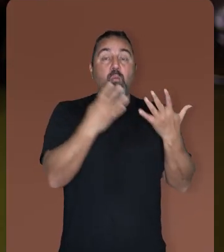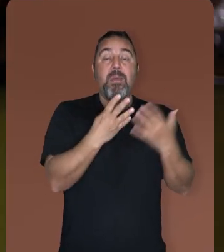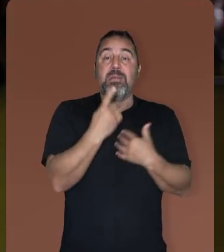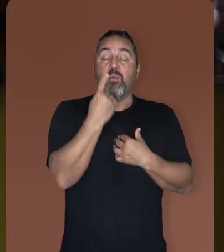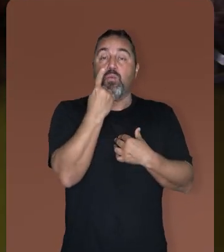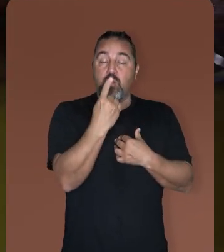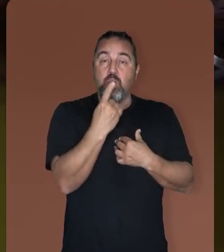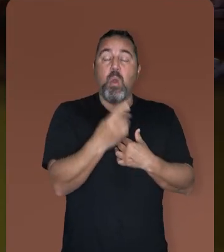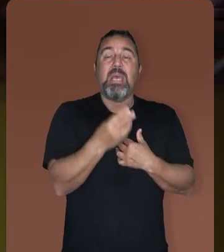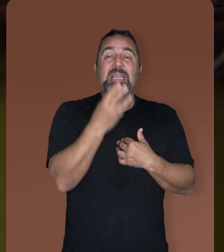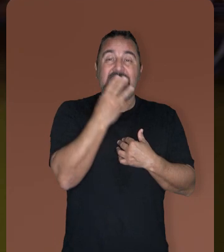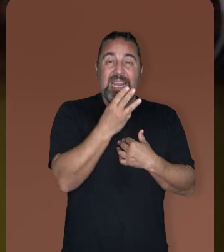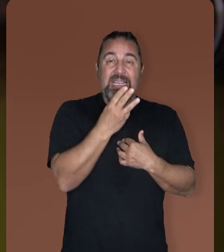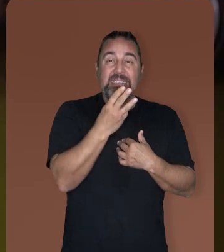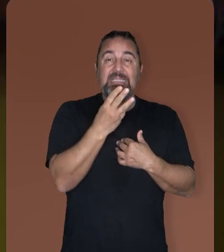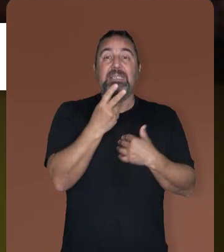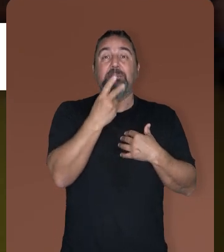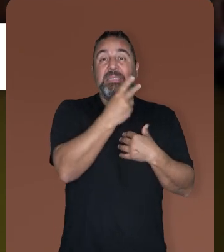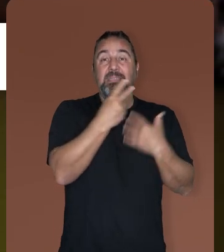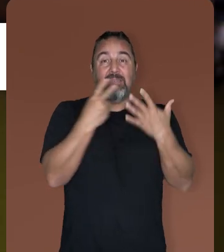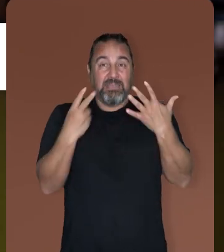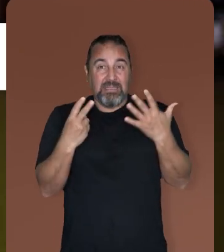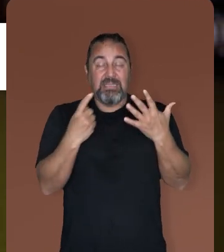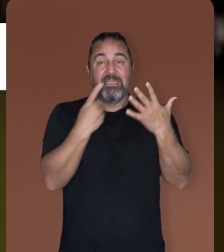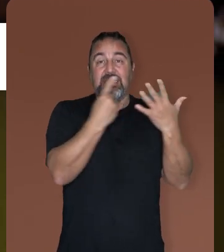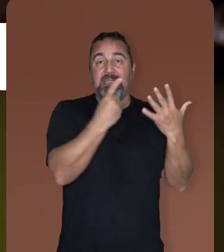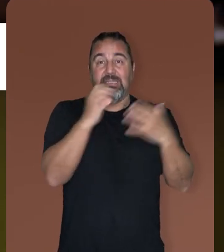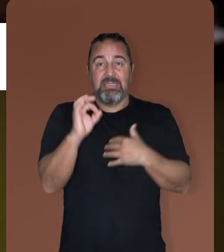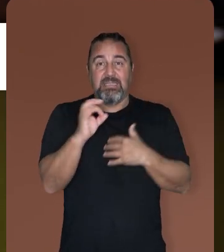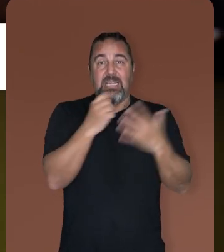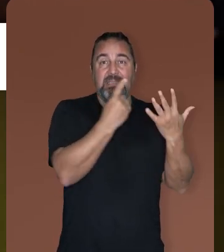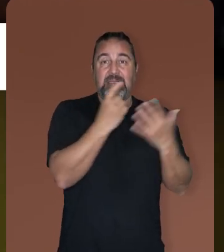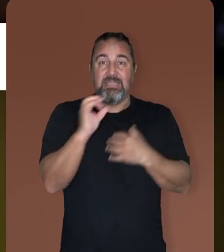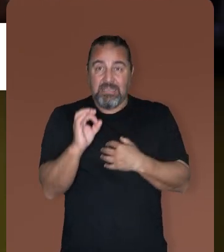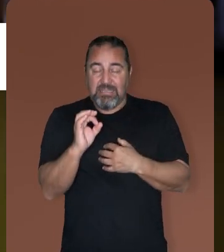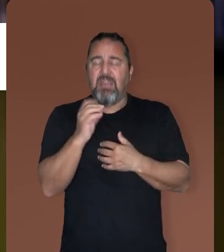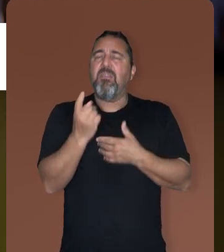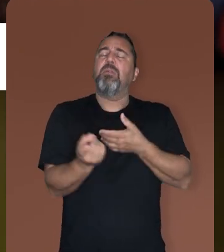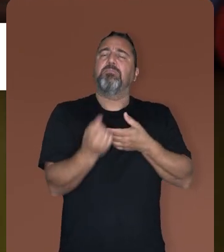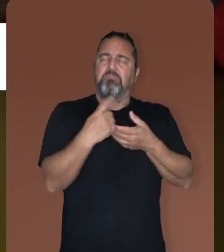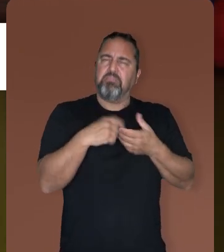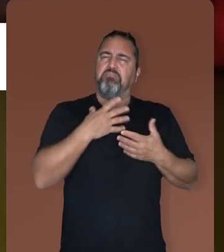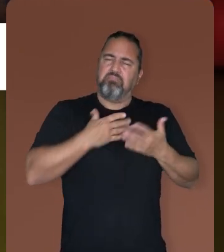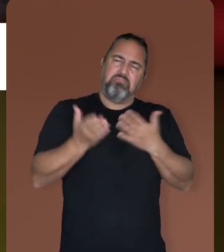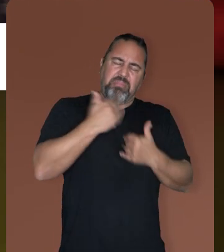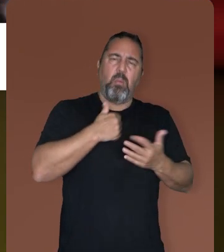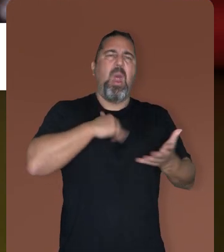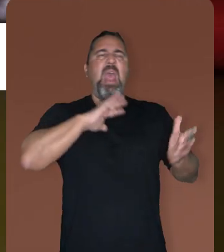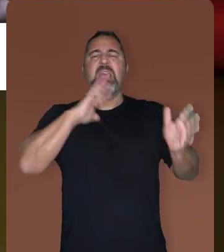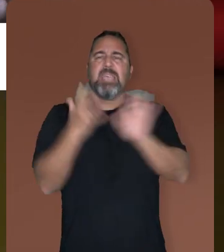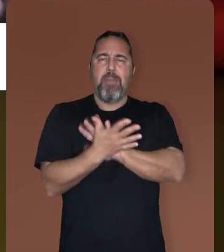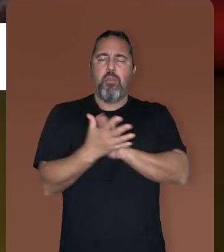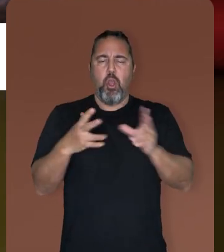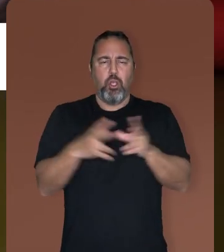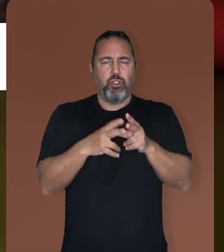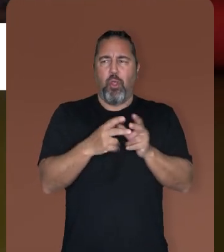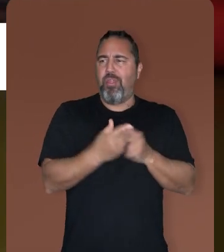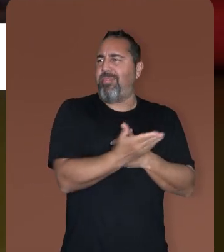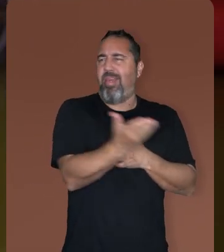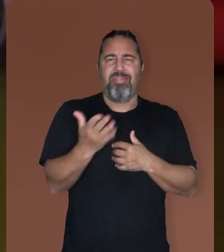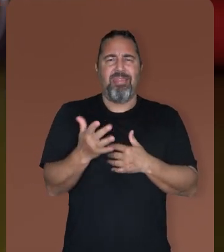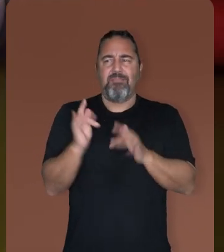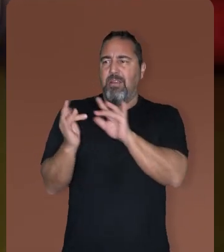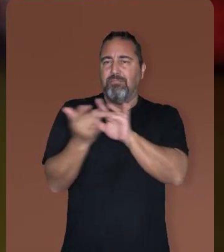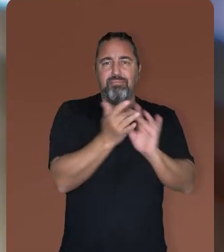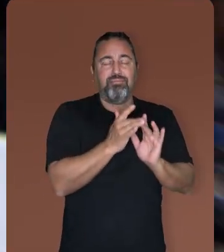Apúntate, chama ao teléfono 91 327 60 60 e forma parte do cambio